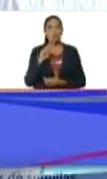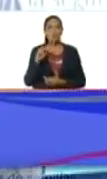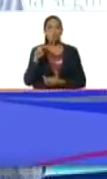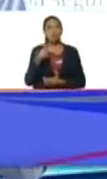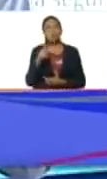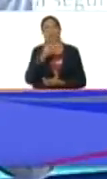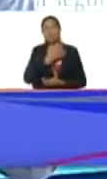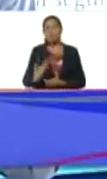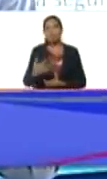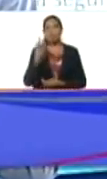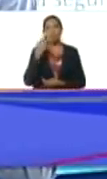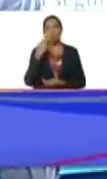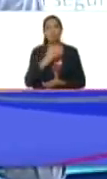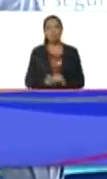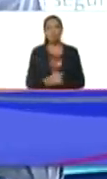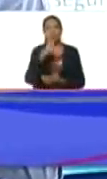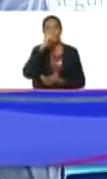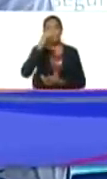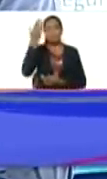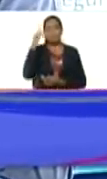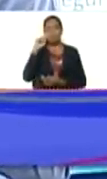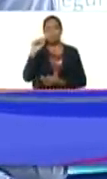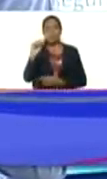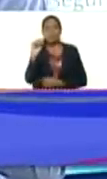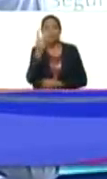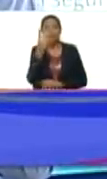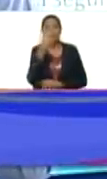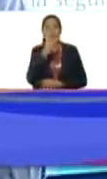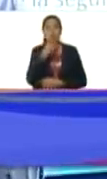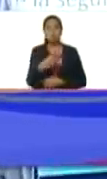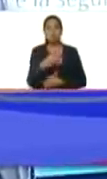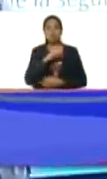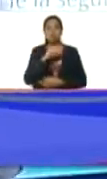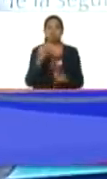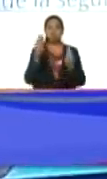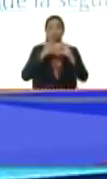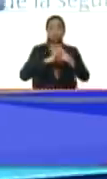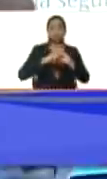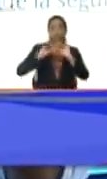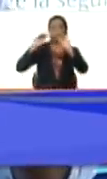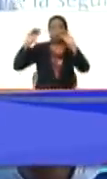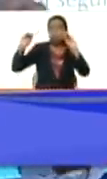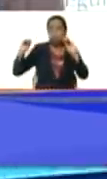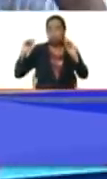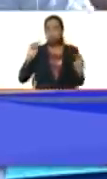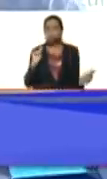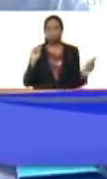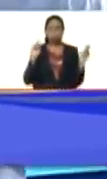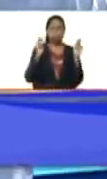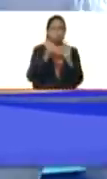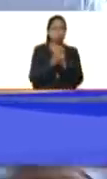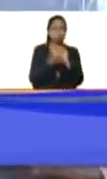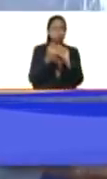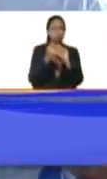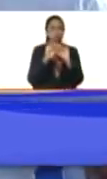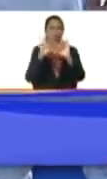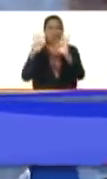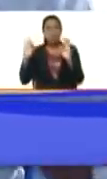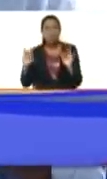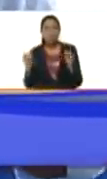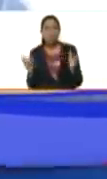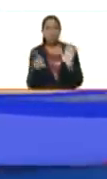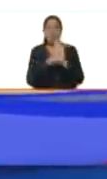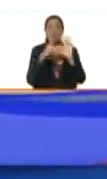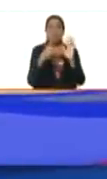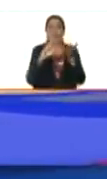extraordinaria experiencia. El año pasado, el 1 de diciembre, hicimos la primera consulta para transferir recursos de la ley de convivencia a